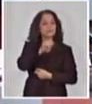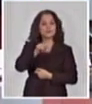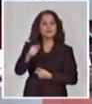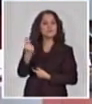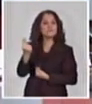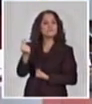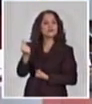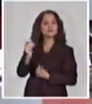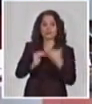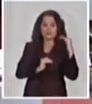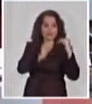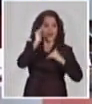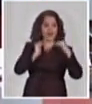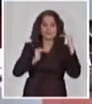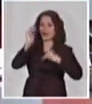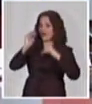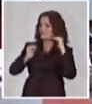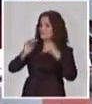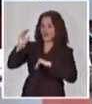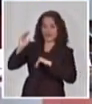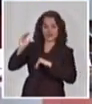y precios abusivos.